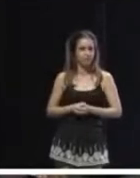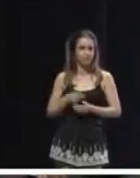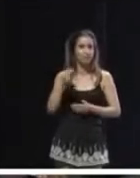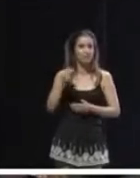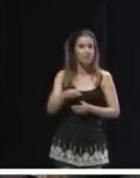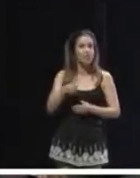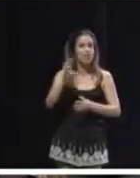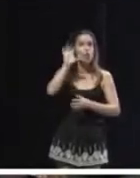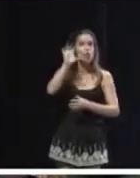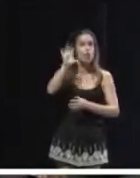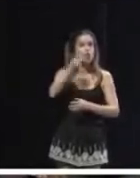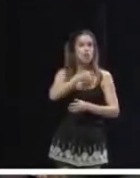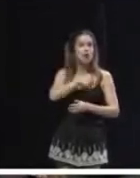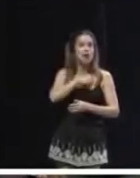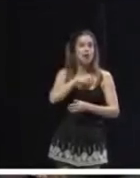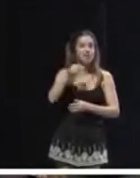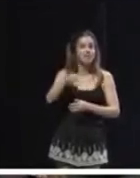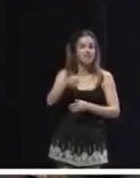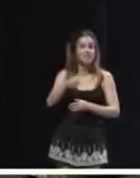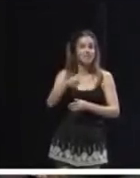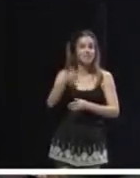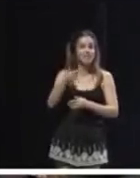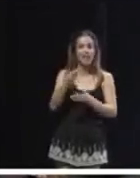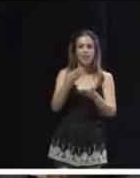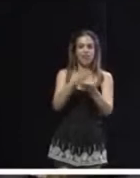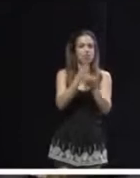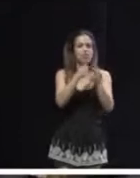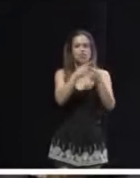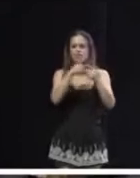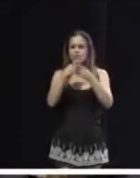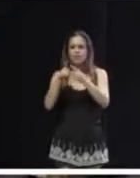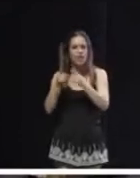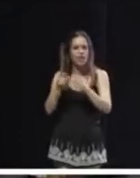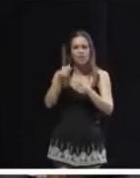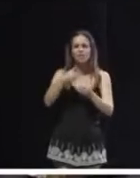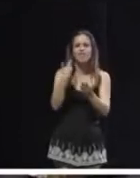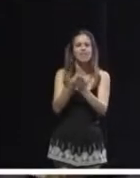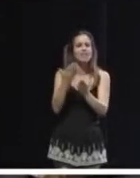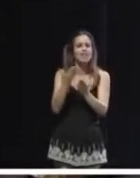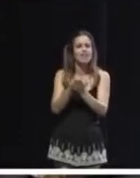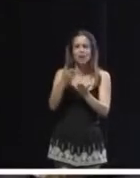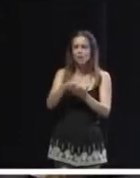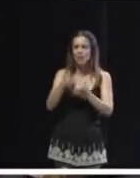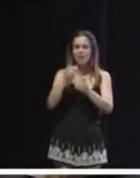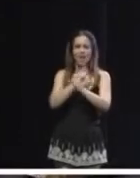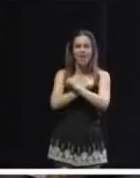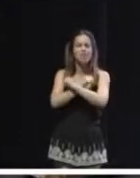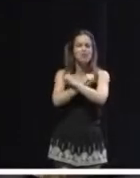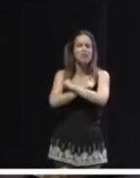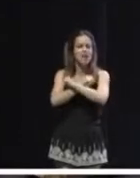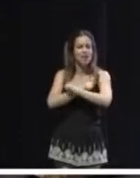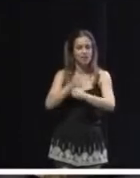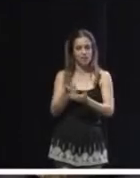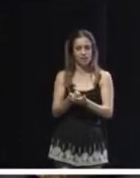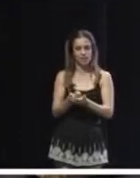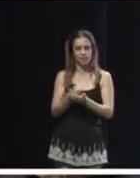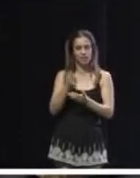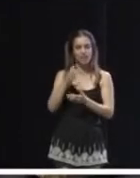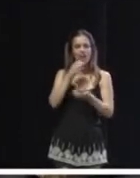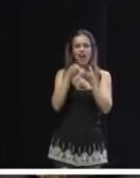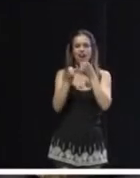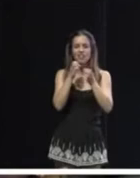De un país que es diverso. Un país que pide a gritos esperanza. Un país que quiere